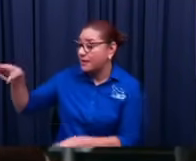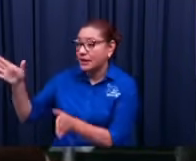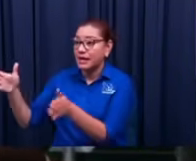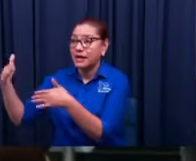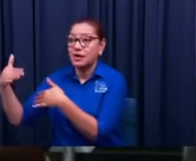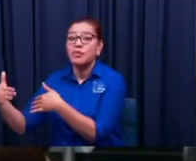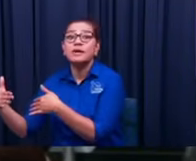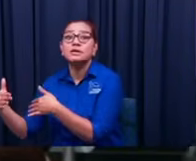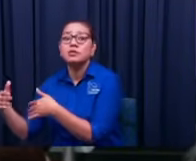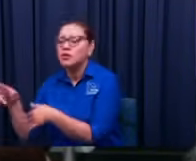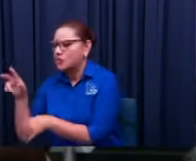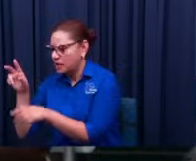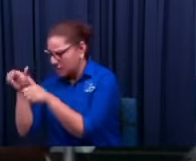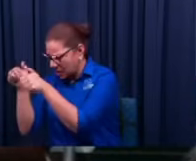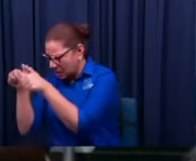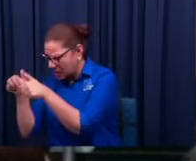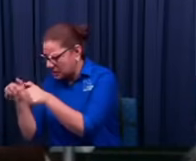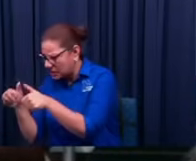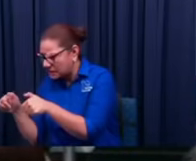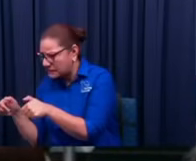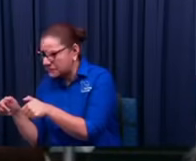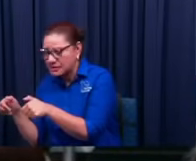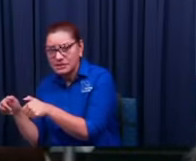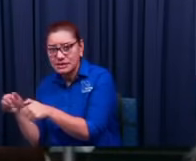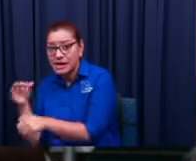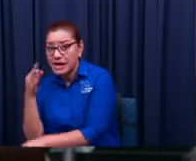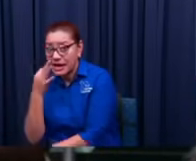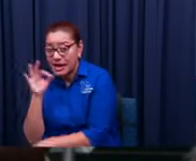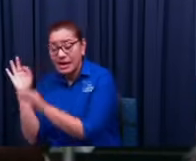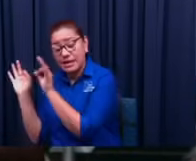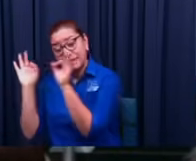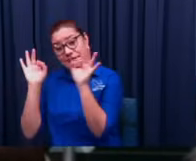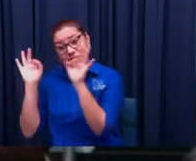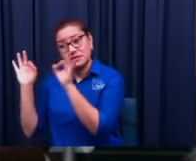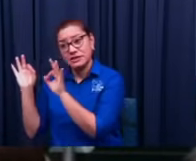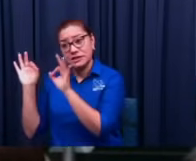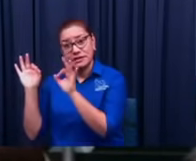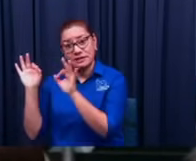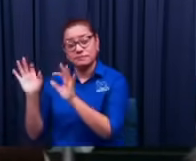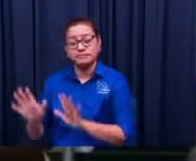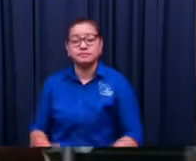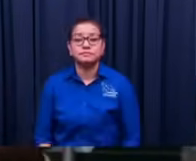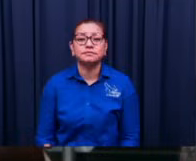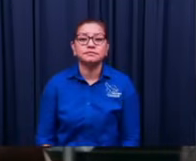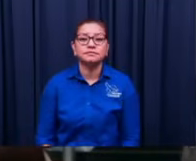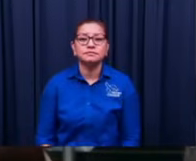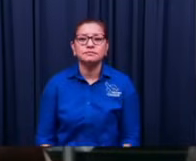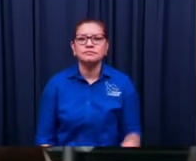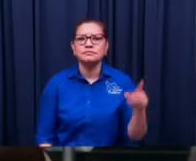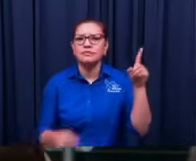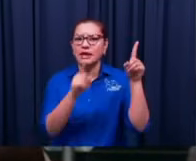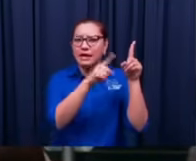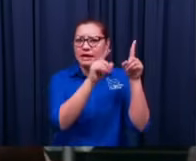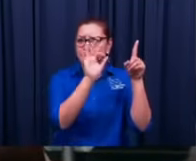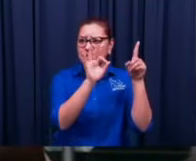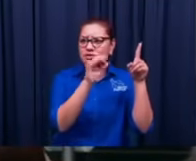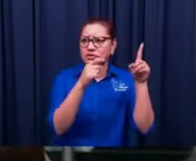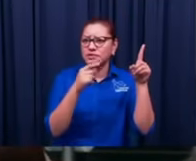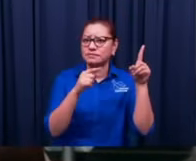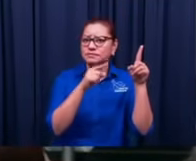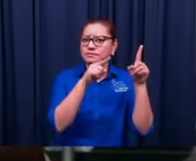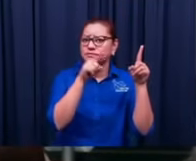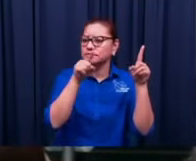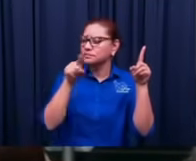porque no se va a poner a revisar a la niña, ¿verdad? Sobre todo si es una doncella ya, y aún que